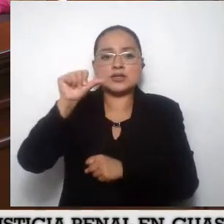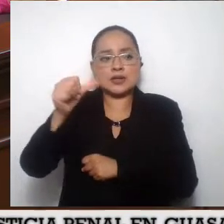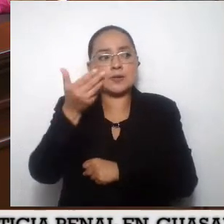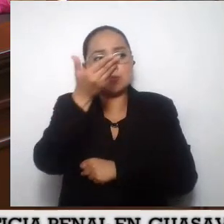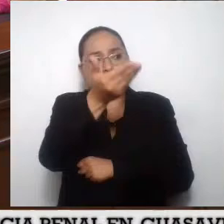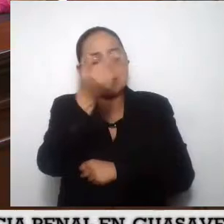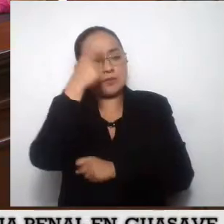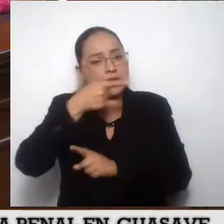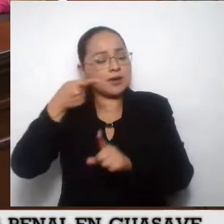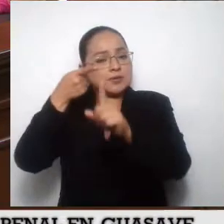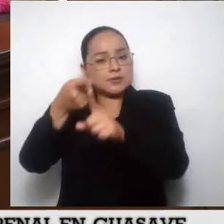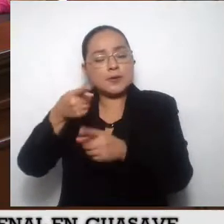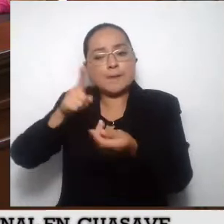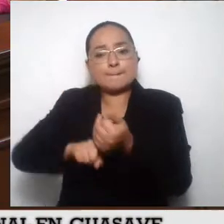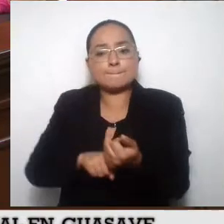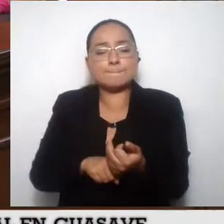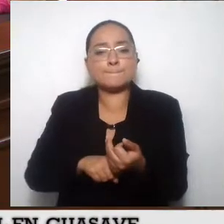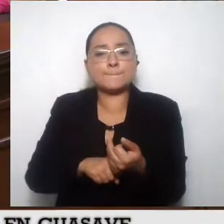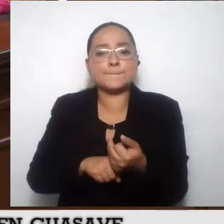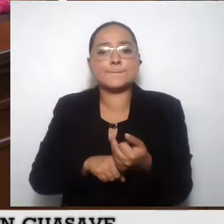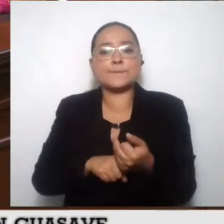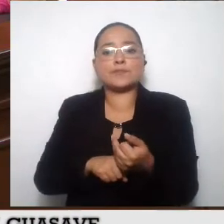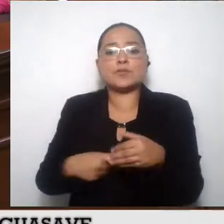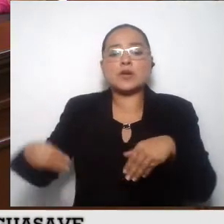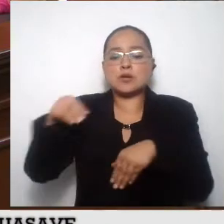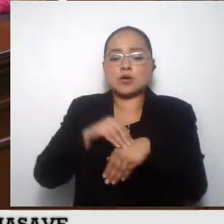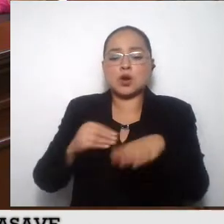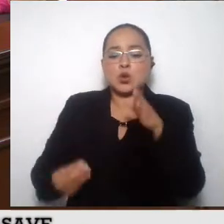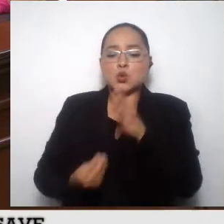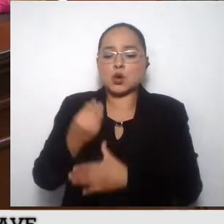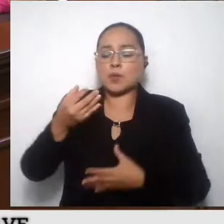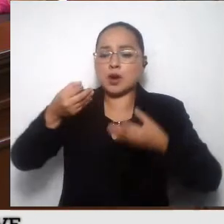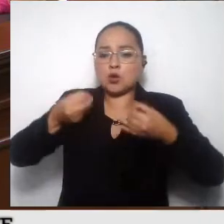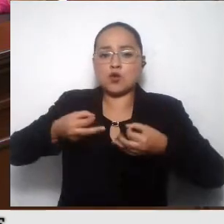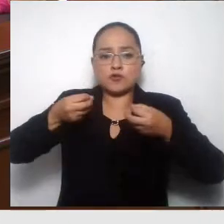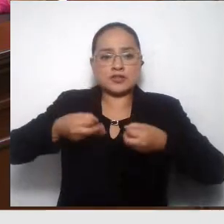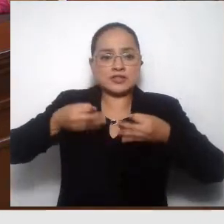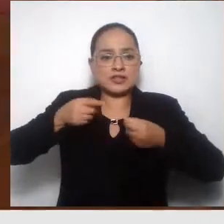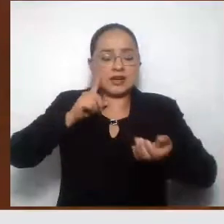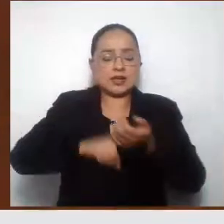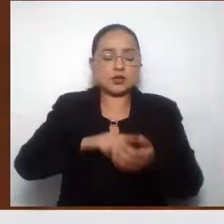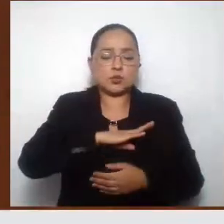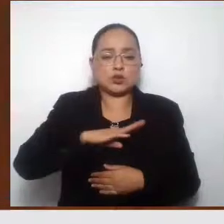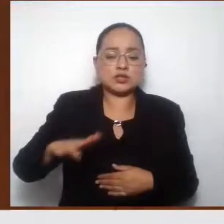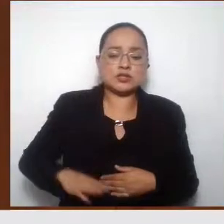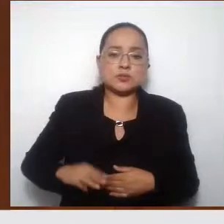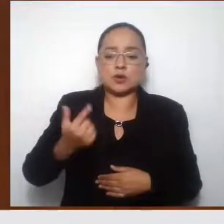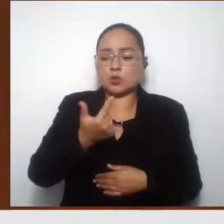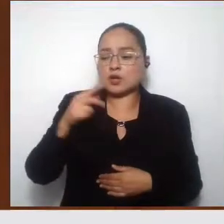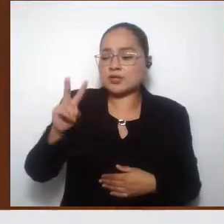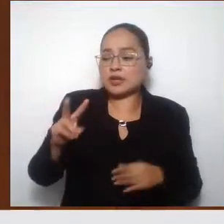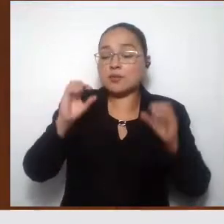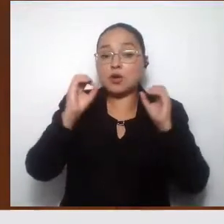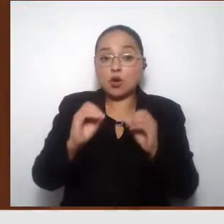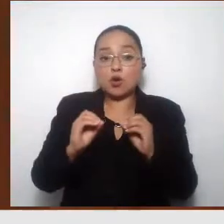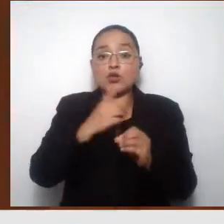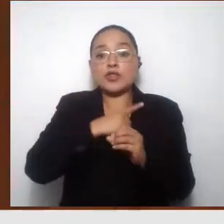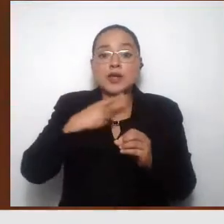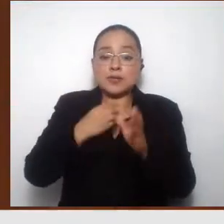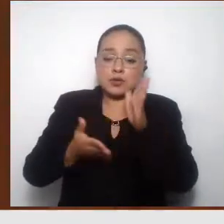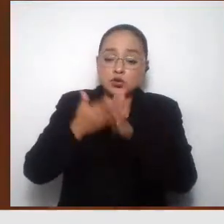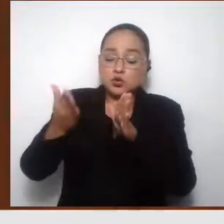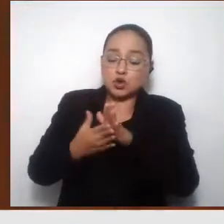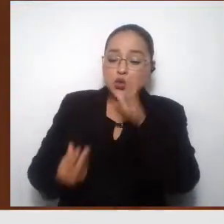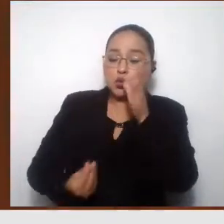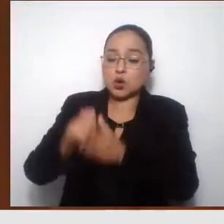fin de que se instale una oficina en el municipio de Guasave o que se construyera otro centro